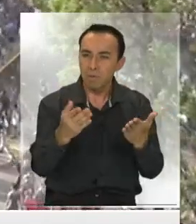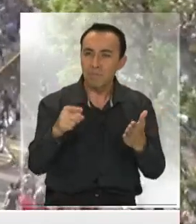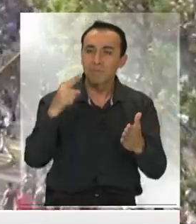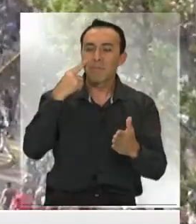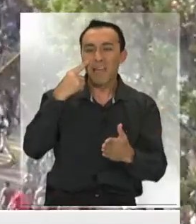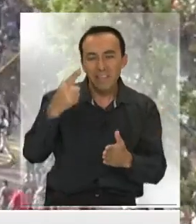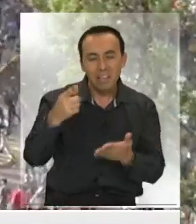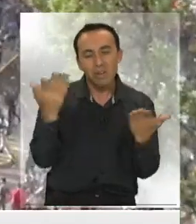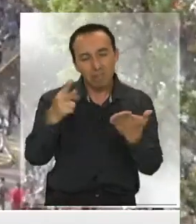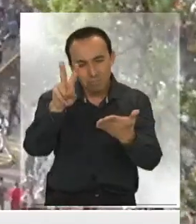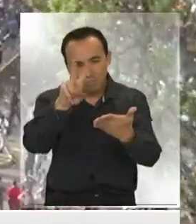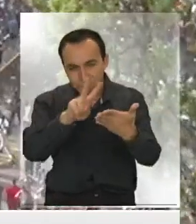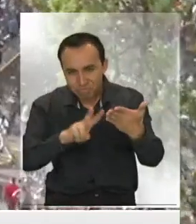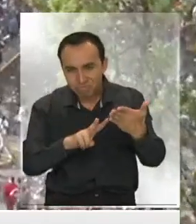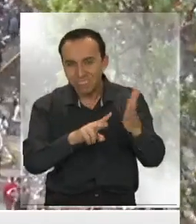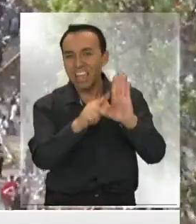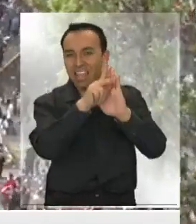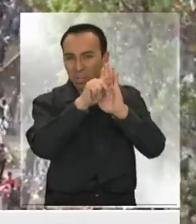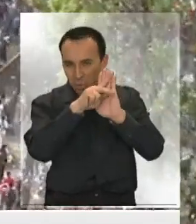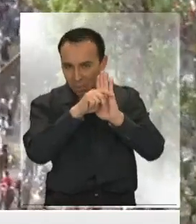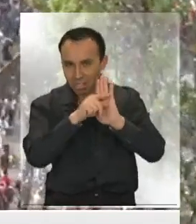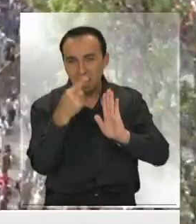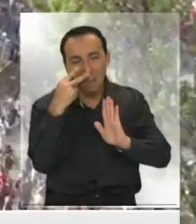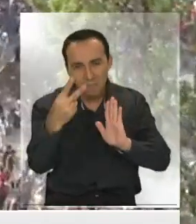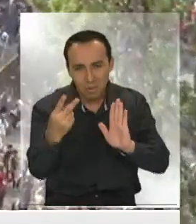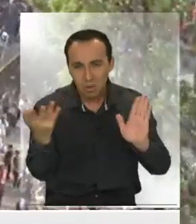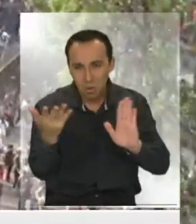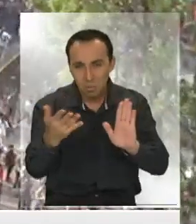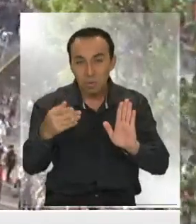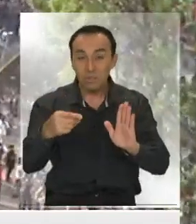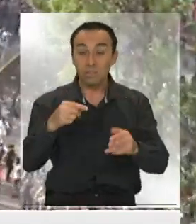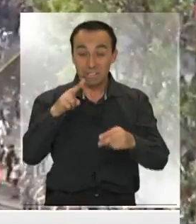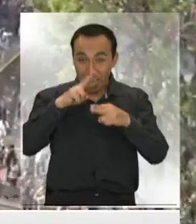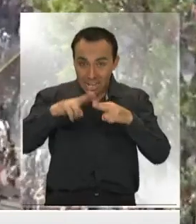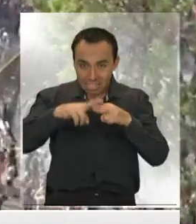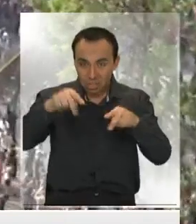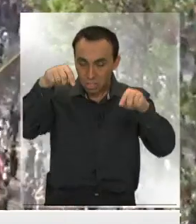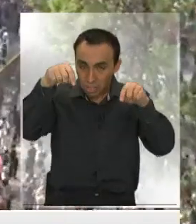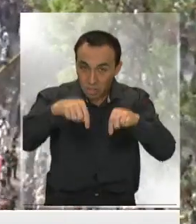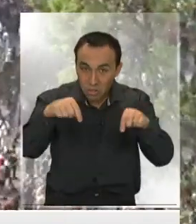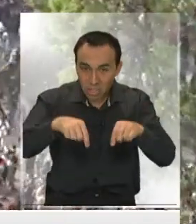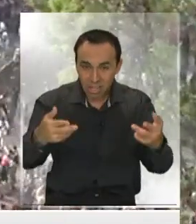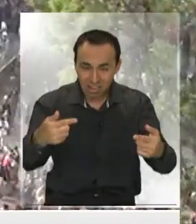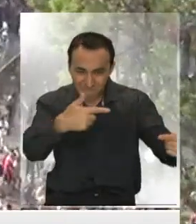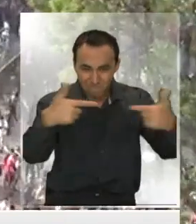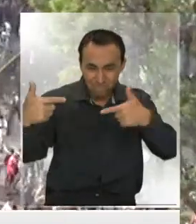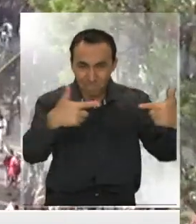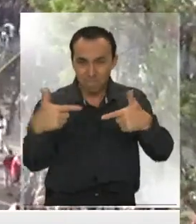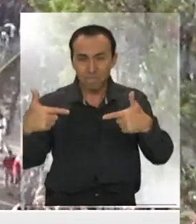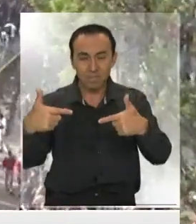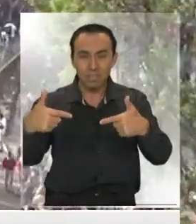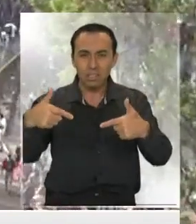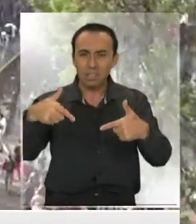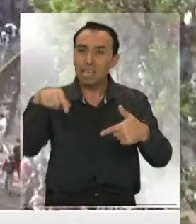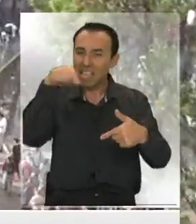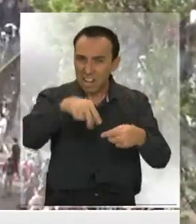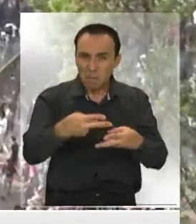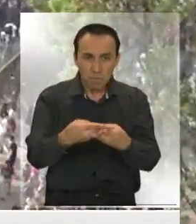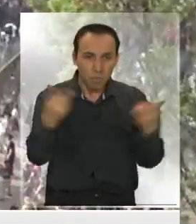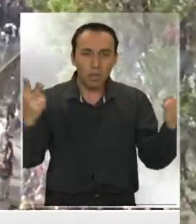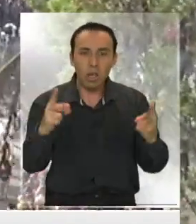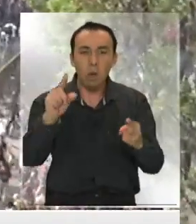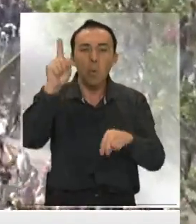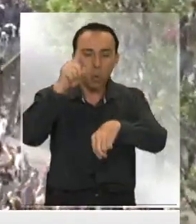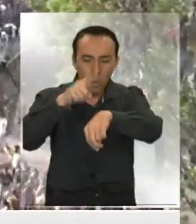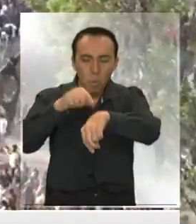esta oportunidad en su cuenta en Twitter, generando entonces este debate con lo que, vuelvo a insistir, ha publicado hace algunos